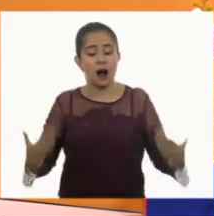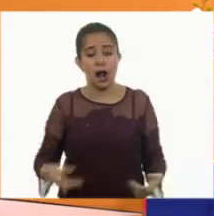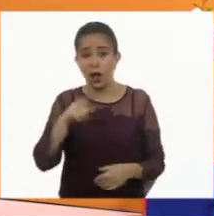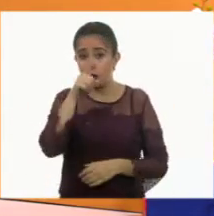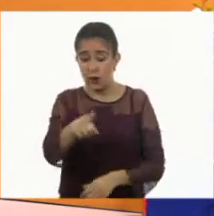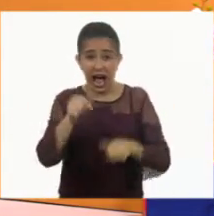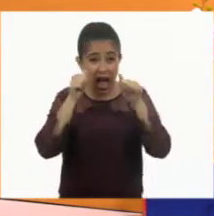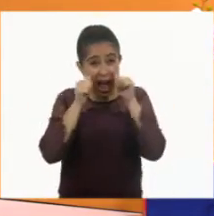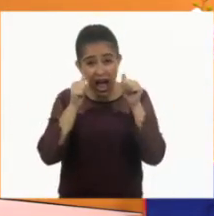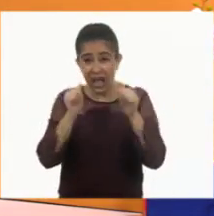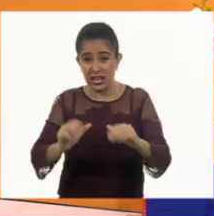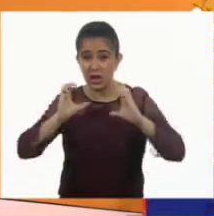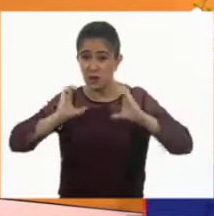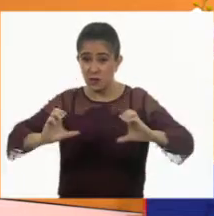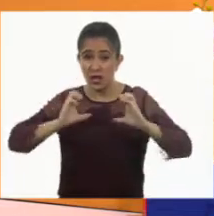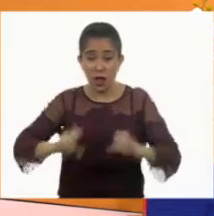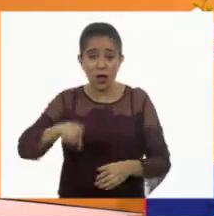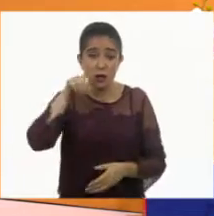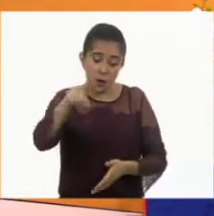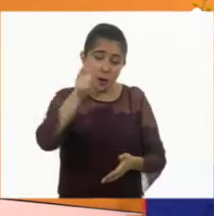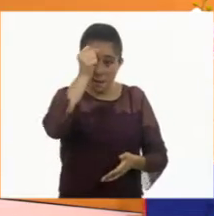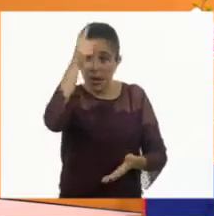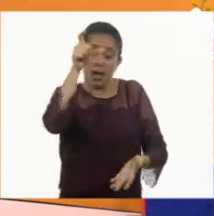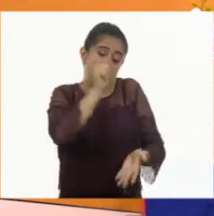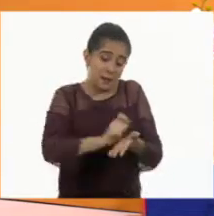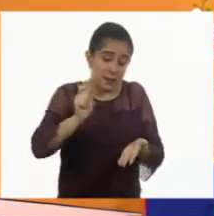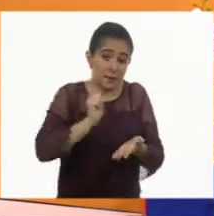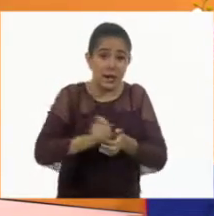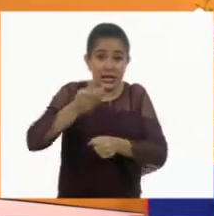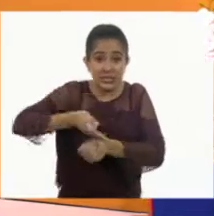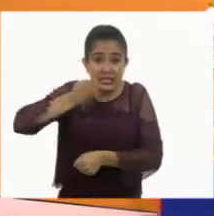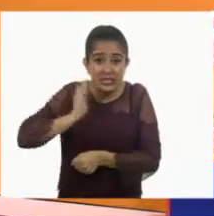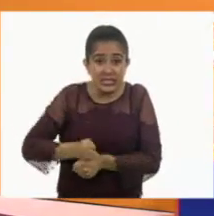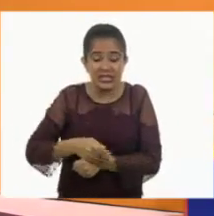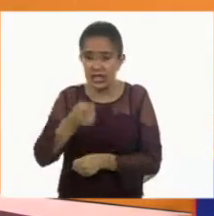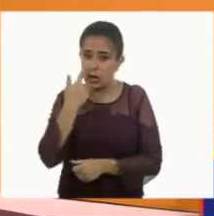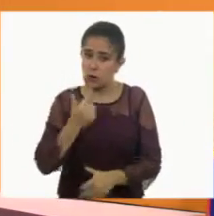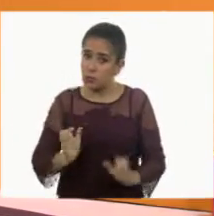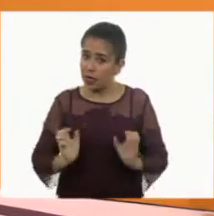mucho cuidado cuando escriben ustedes sus chistes. Mira,